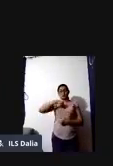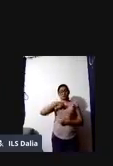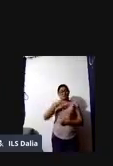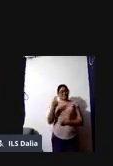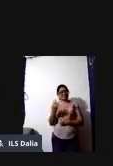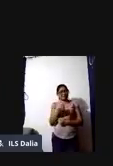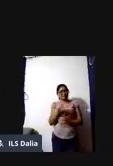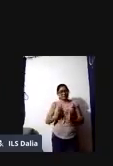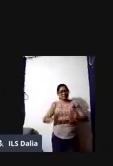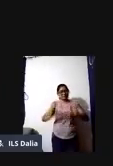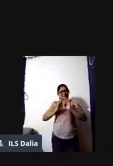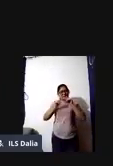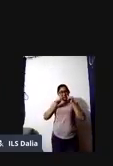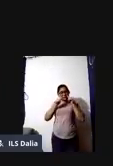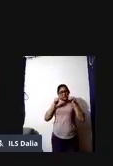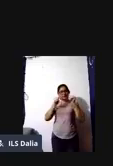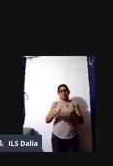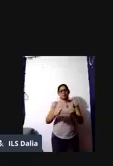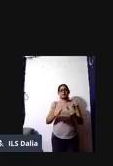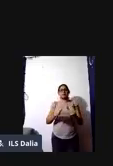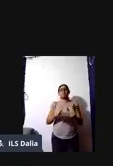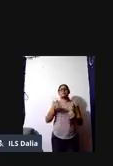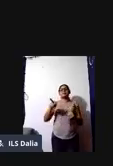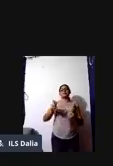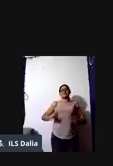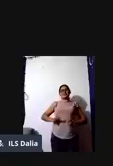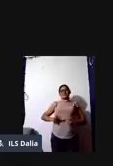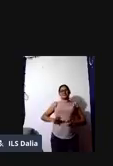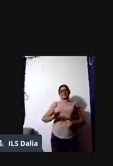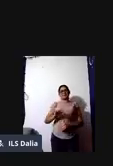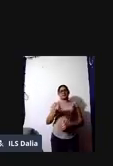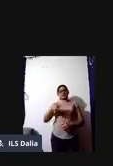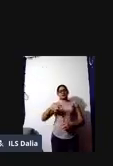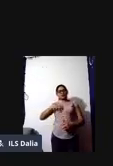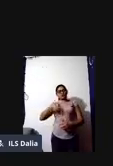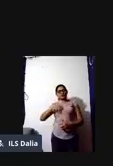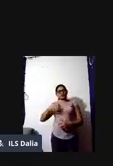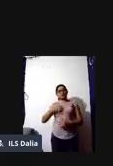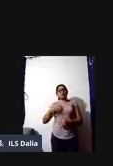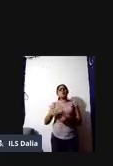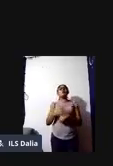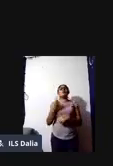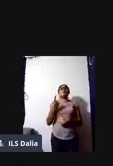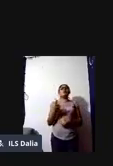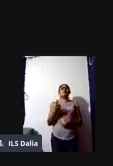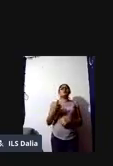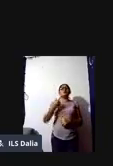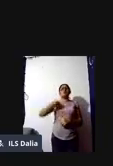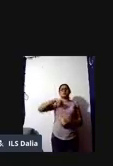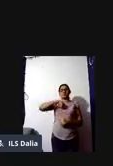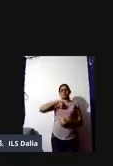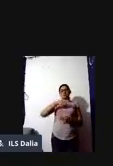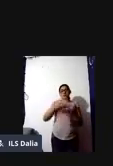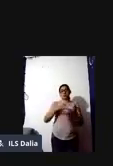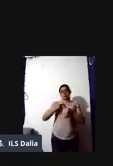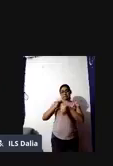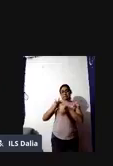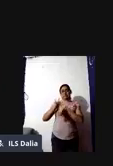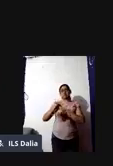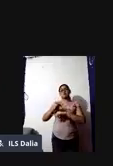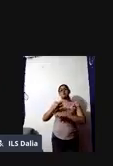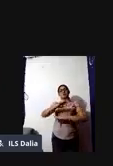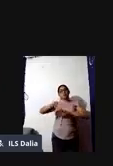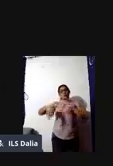que la irritabilidad es una condición que puede estar sucediendo en este momento que nos puede estar sucediendo a todas y a todos en